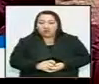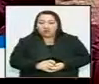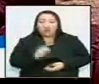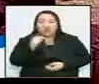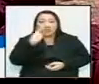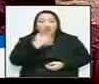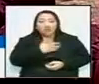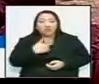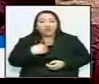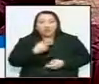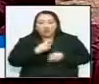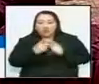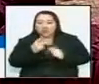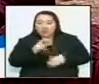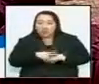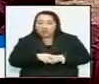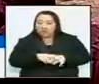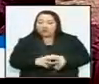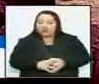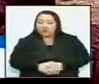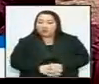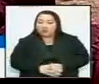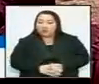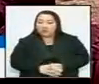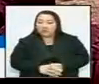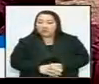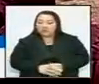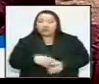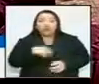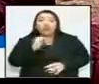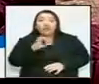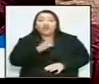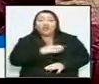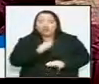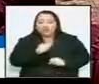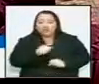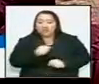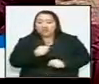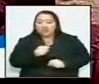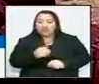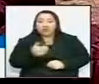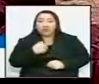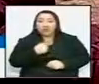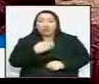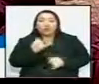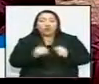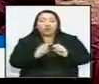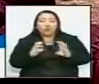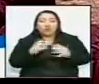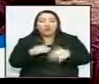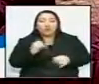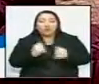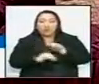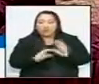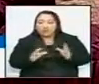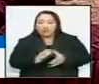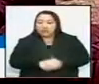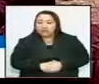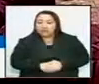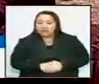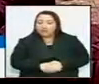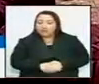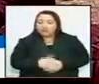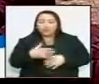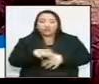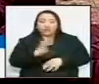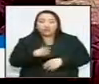Señor presidente, por su intermedio, les comenté de que cuando ellos, en los últimos días ya para salir de la Contraloría, que